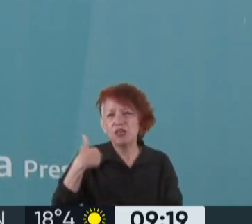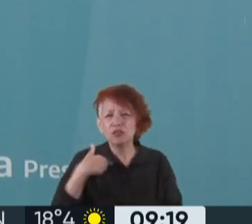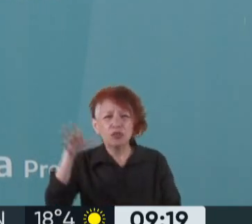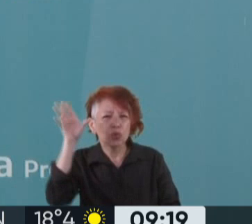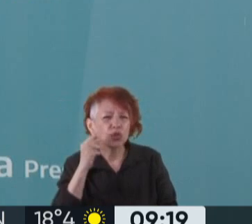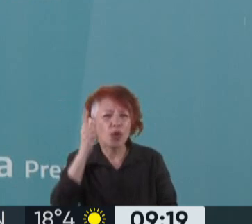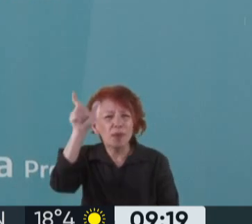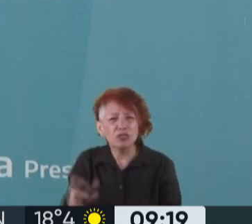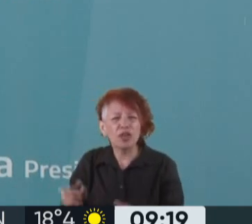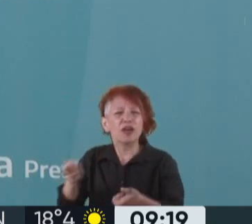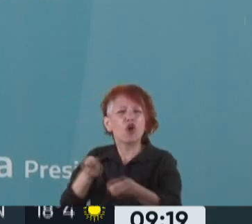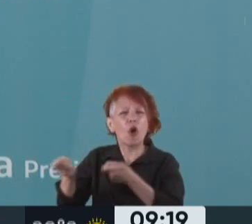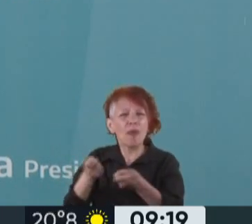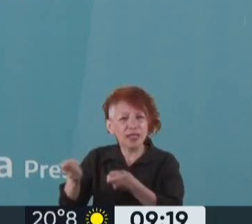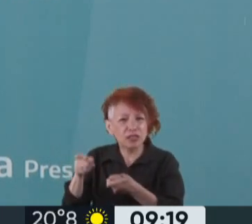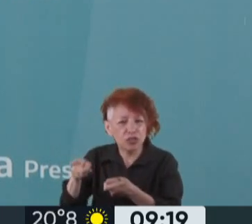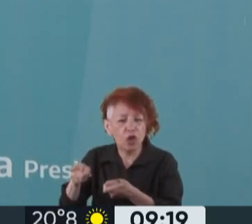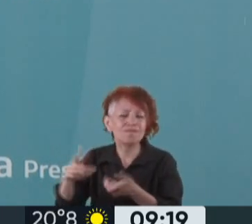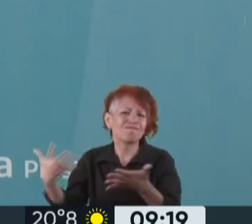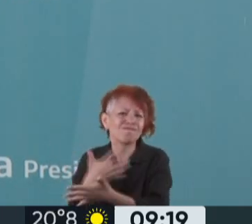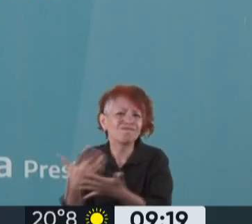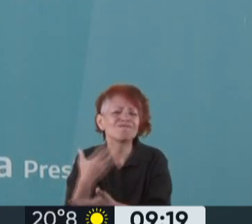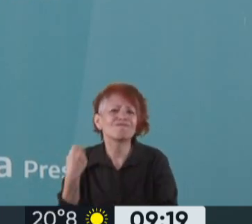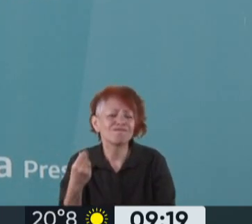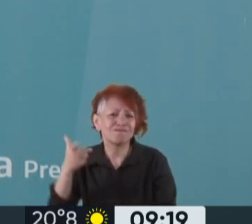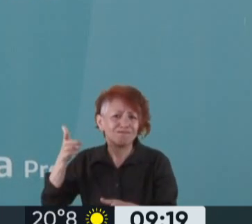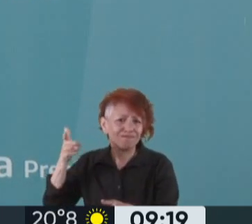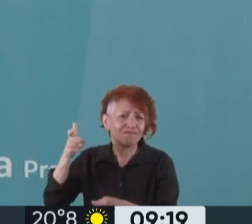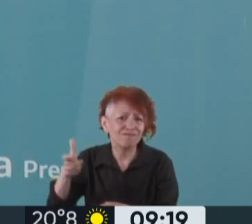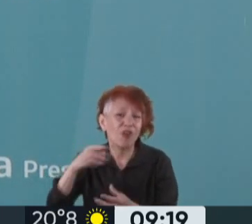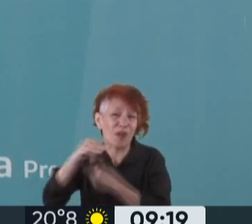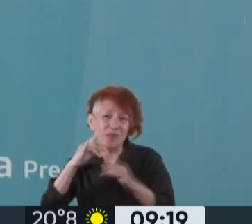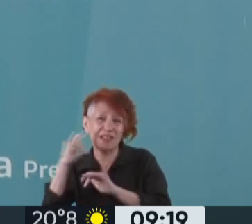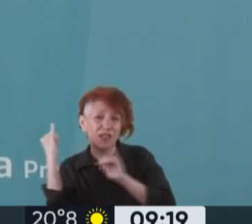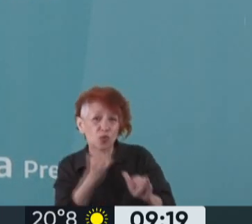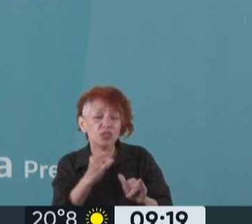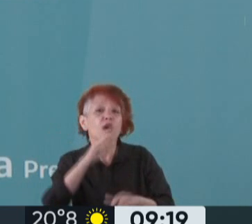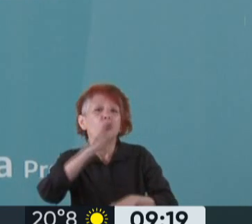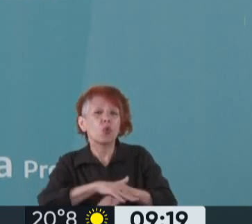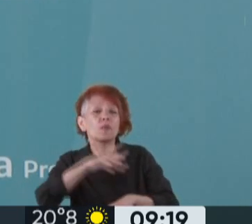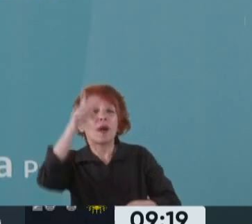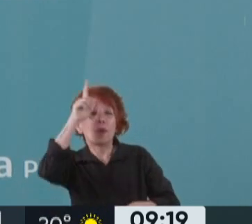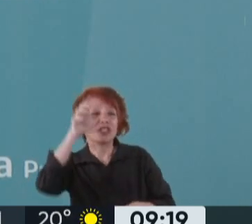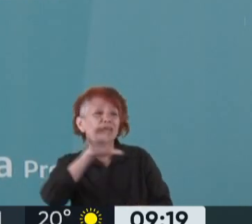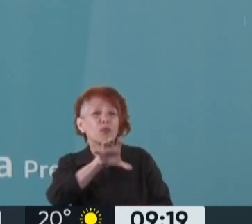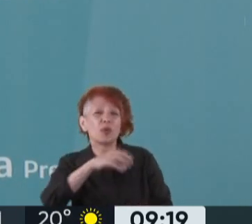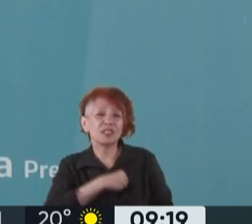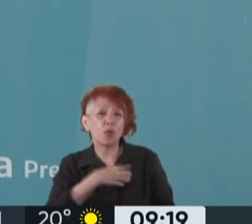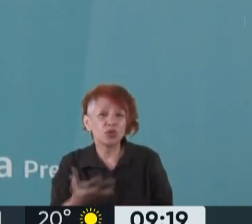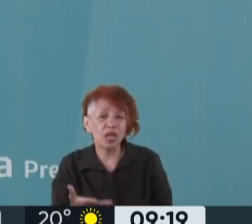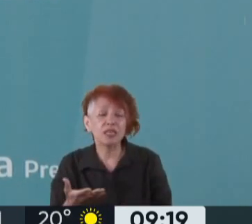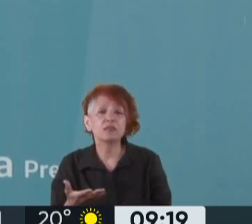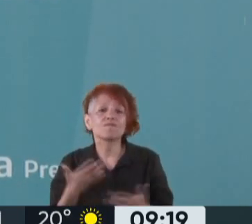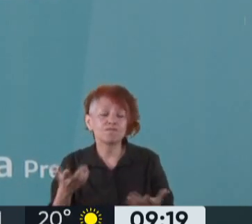Aires, víctima del gatillo fácil, por lo que denuncia la familia por parte de la policía bonaerense, con lo cual también en este